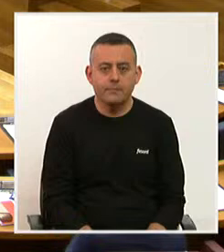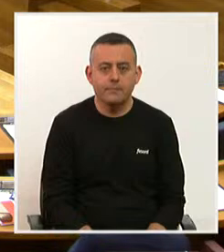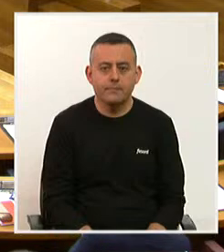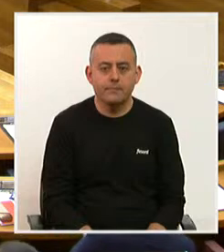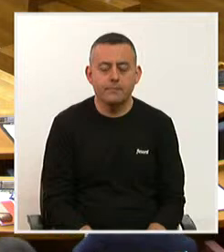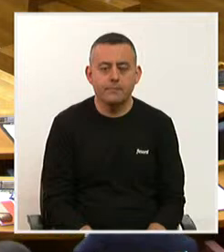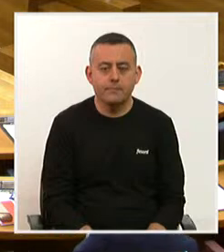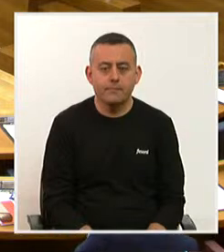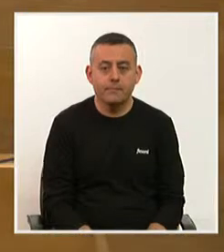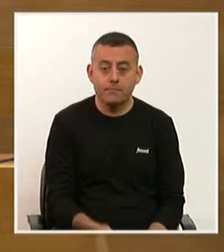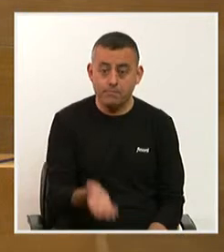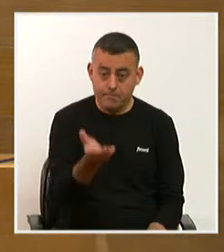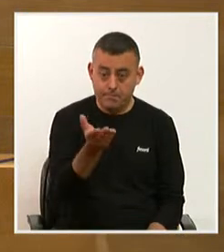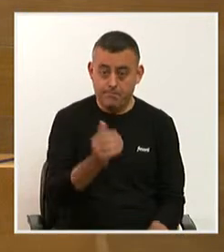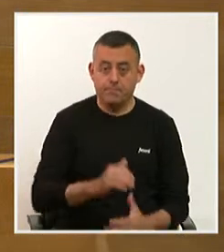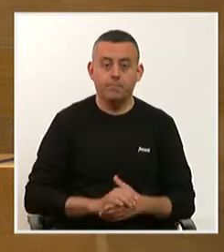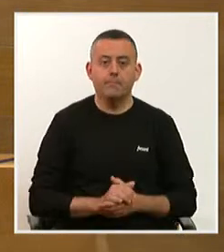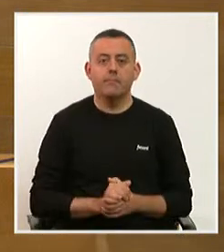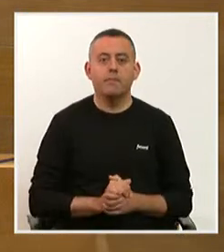Cuando